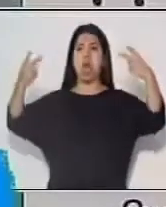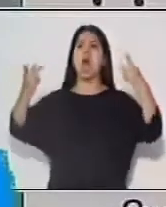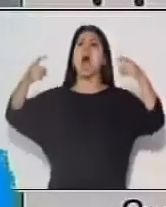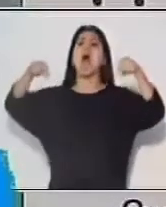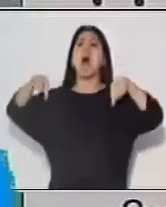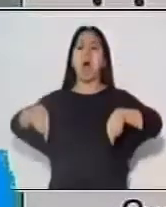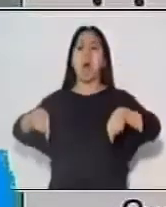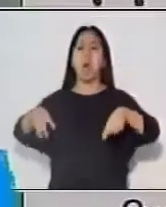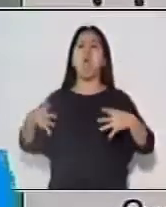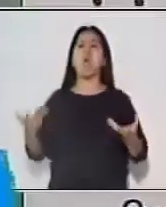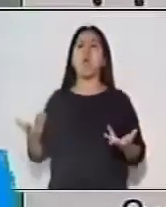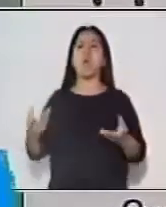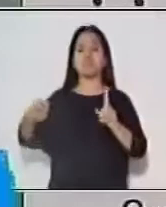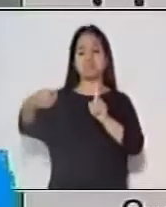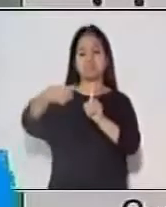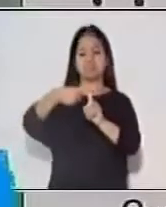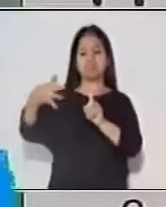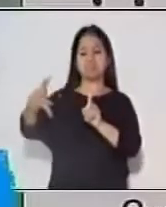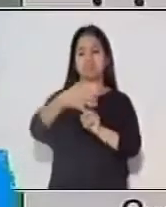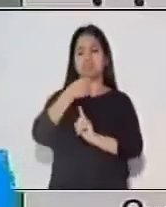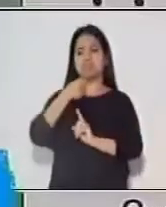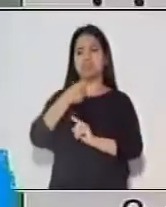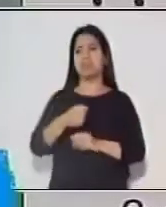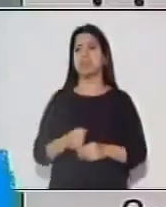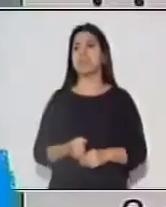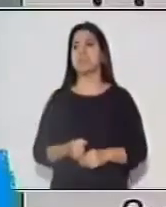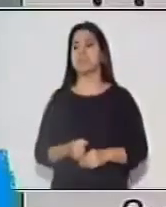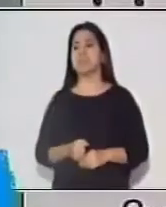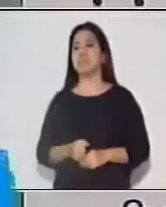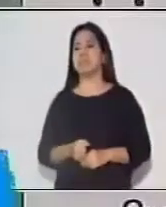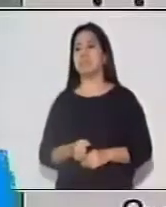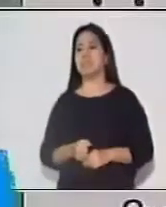sumémoslos. C al cuadrado